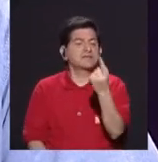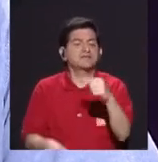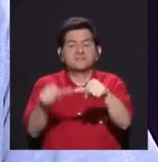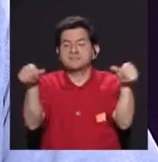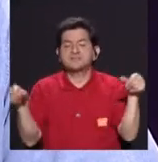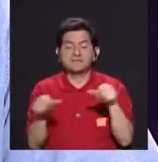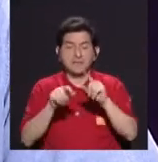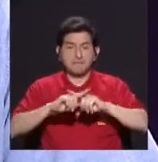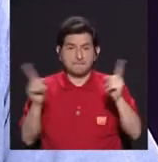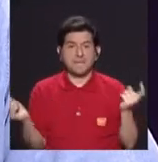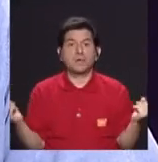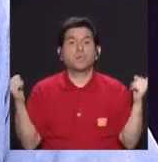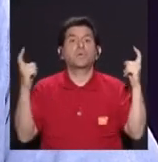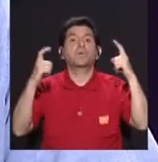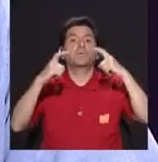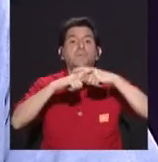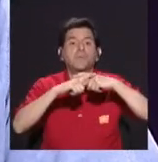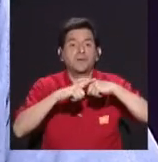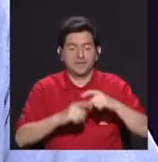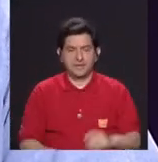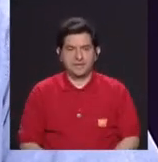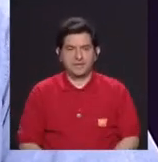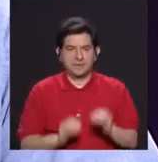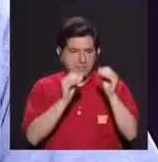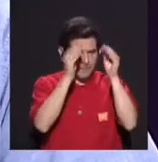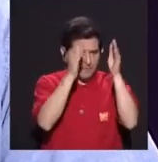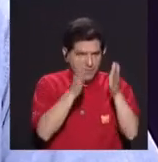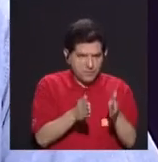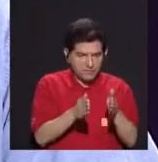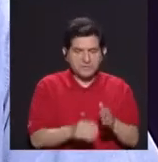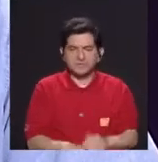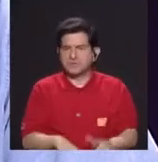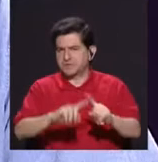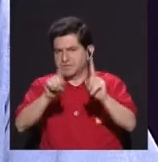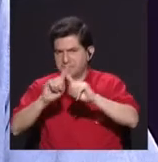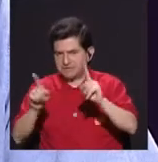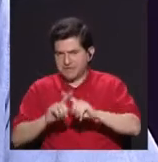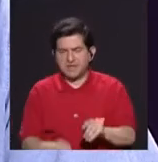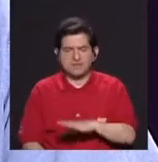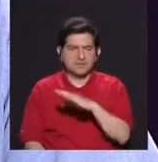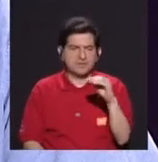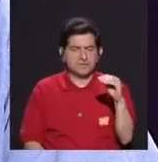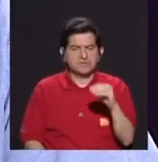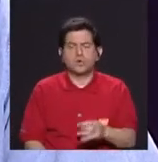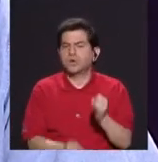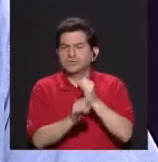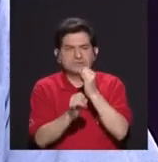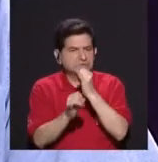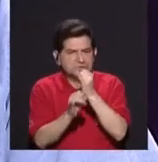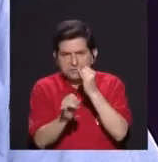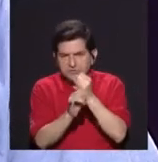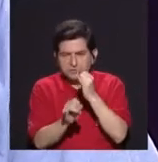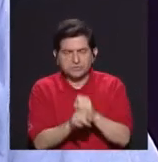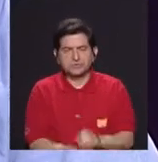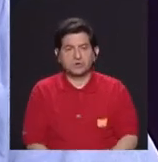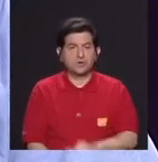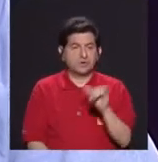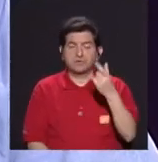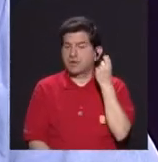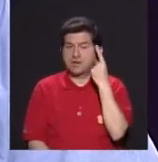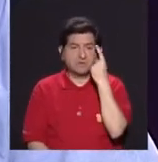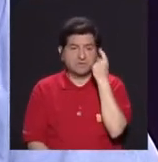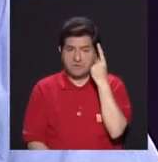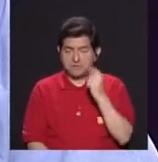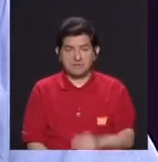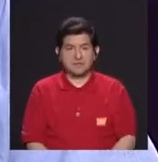pero aún se complica más cuando el docente o los docentes o los directivos o las instituciones también no han entendido que